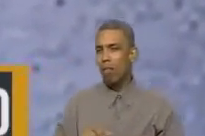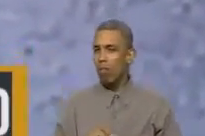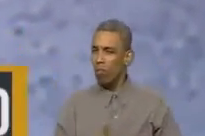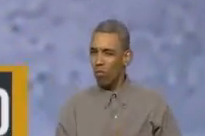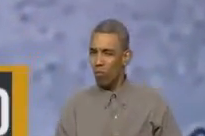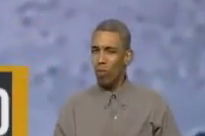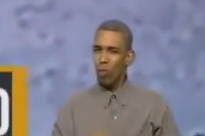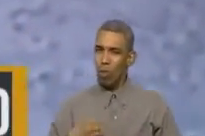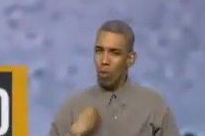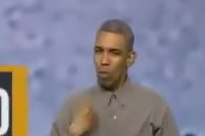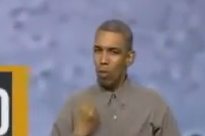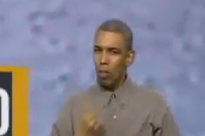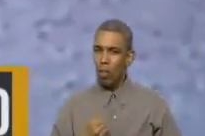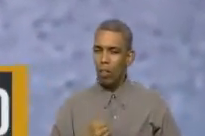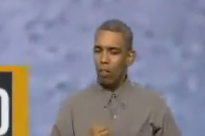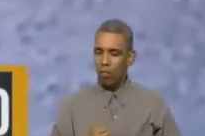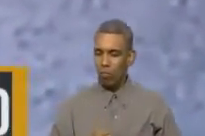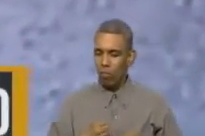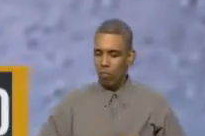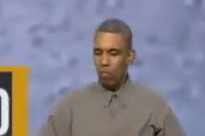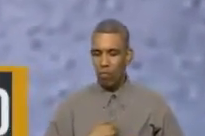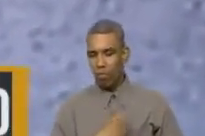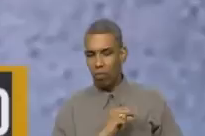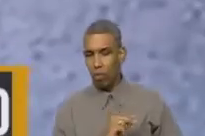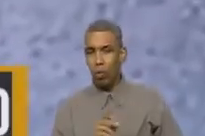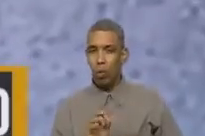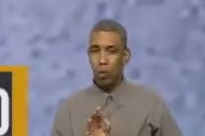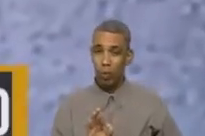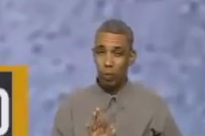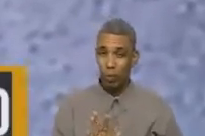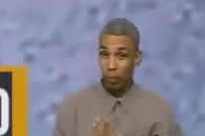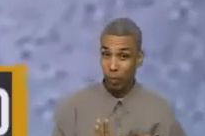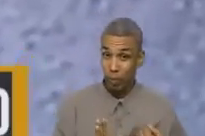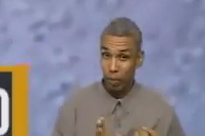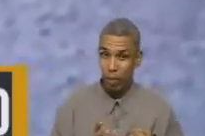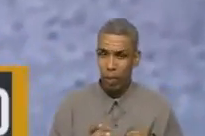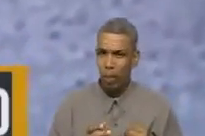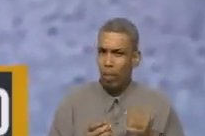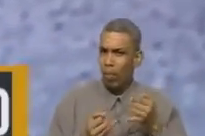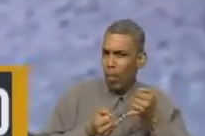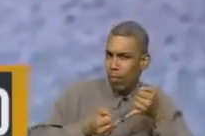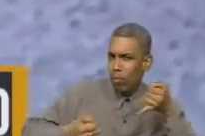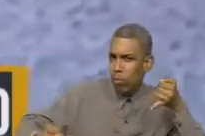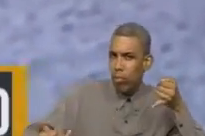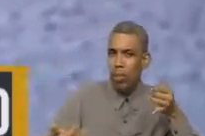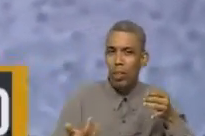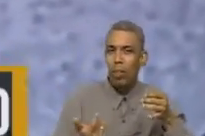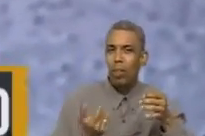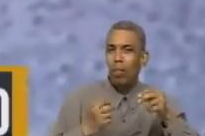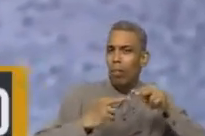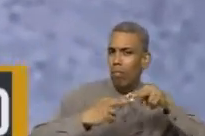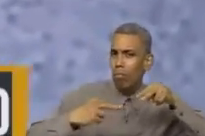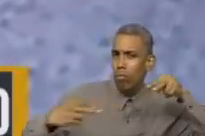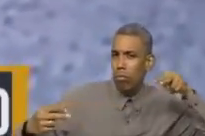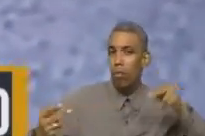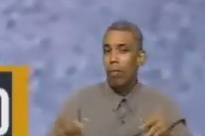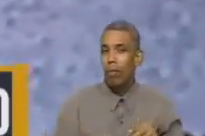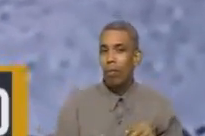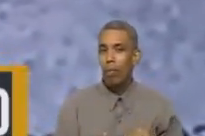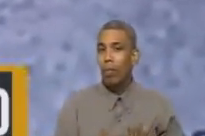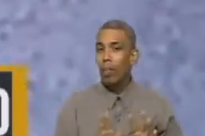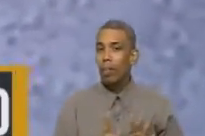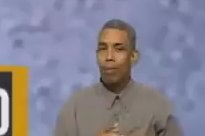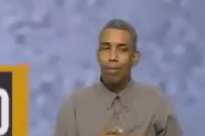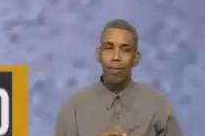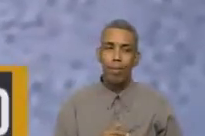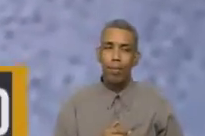especial aquellas personas que compran este tipo de implementos que hurtan. Ellos de alguna manera se convierten en